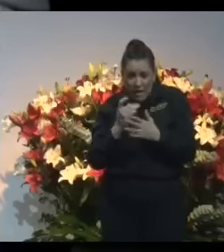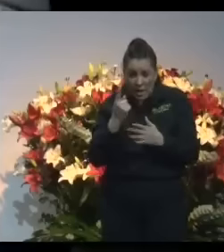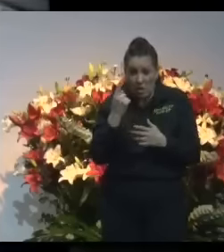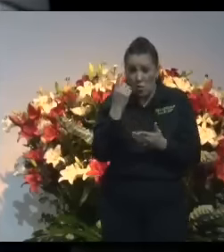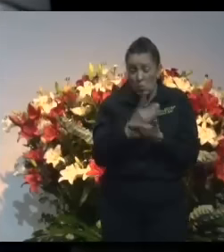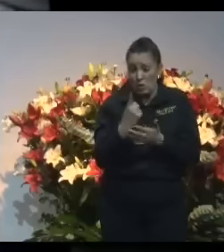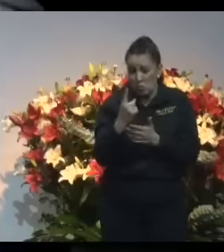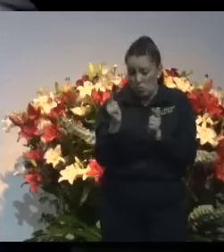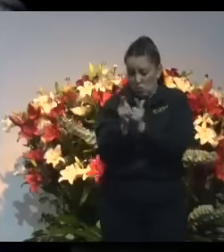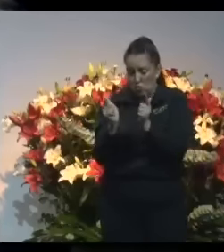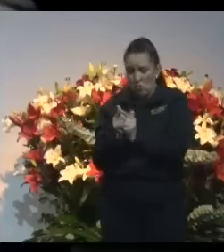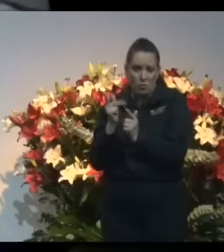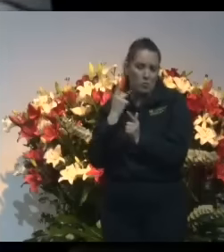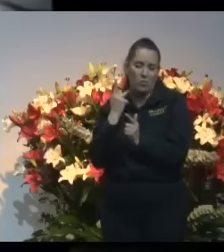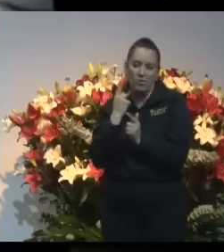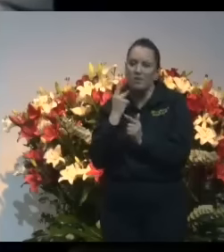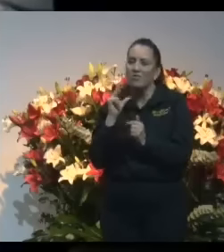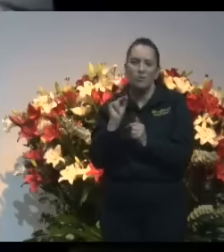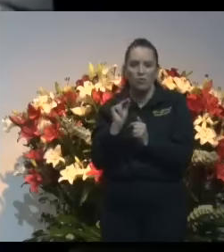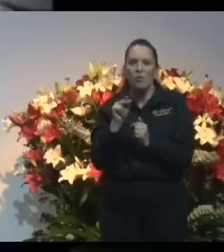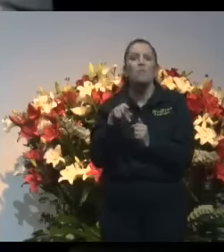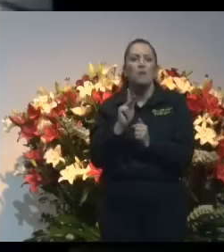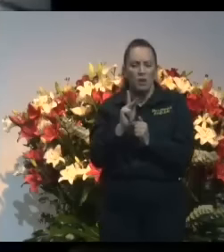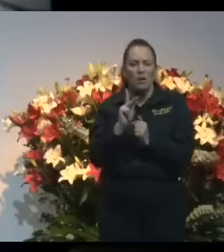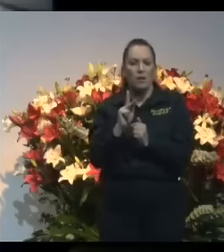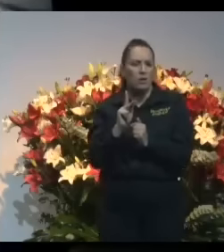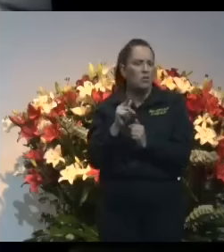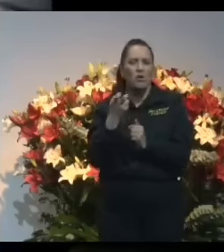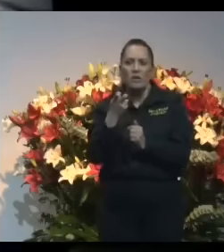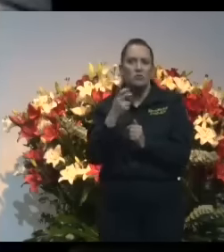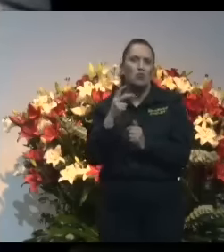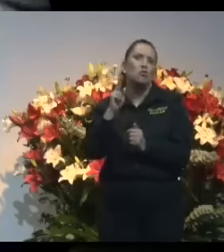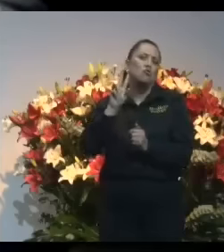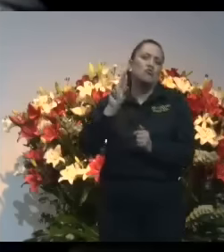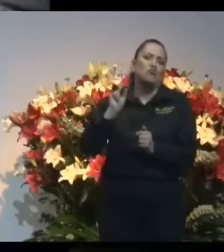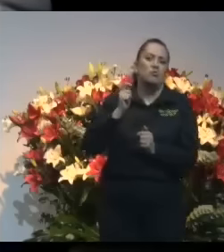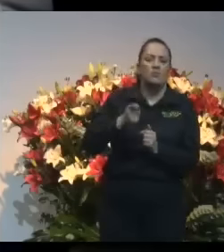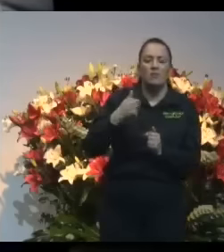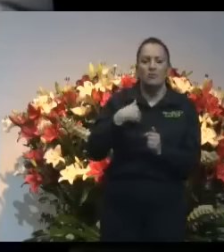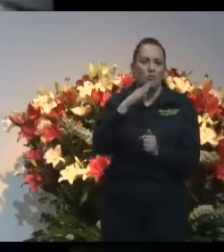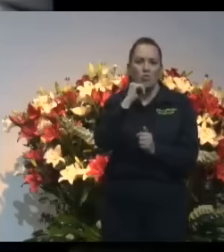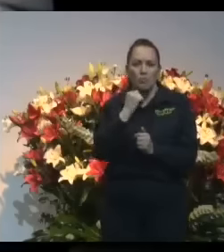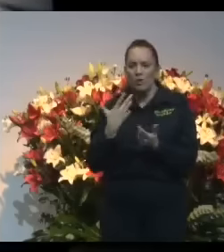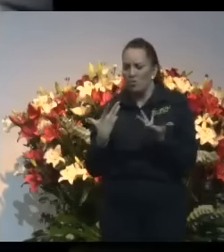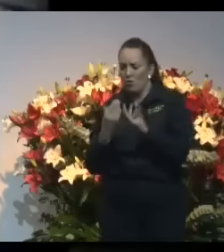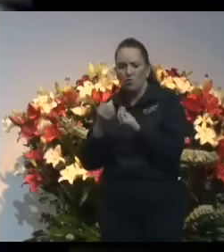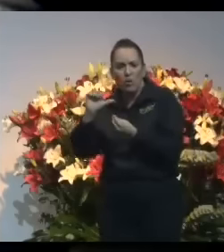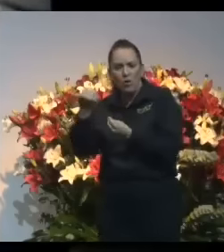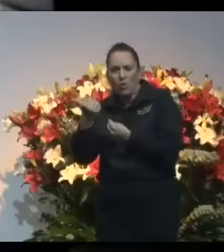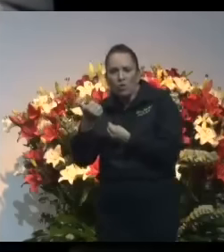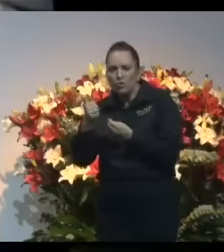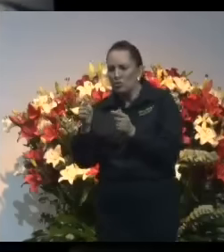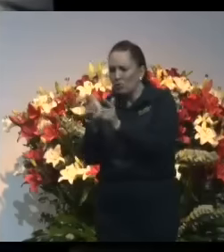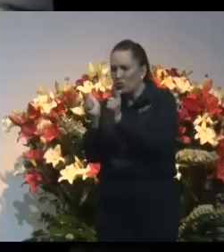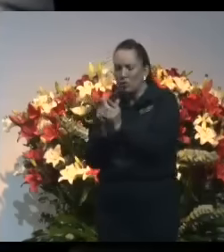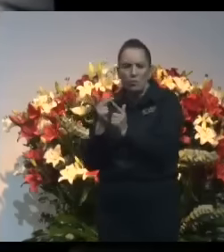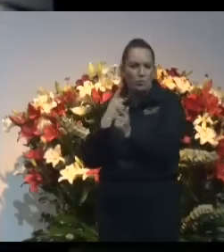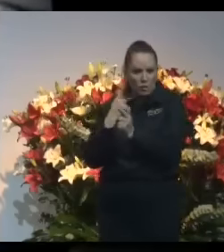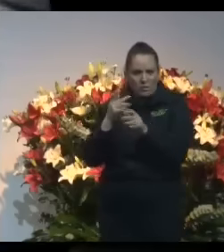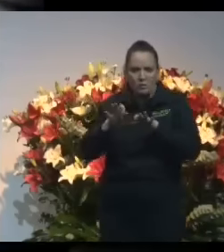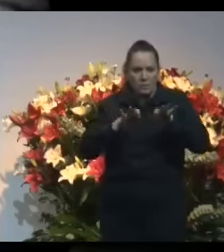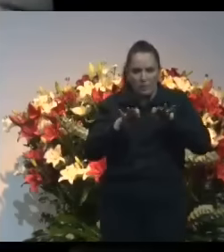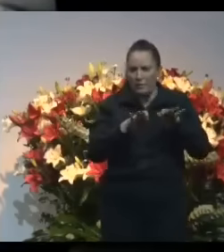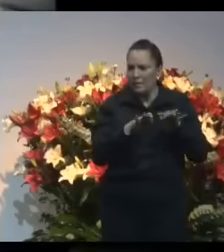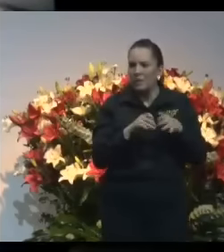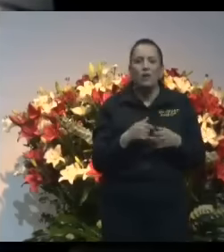me impide poder trabajar con todos los partidos políticos. Al contrario, creo que dentro de la misma alianza no hay el temor de que yo